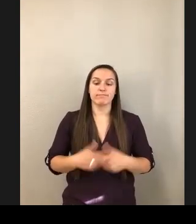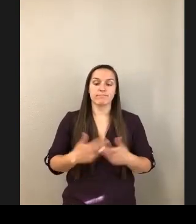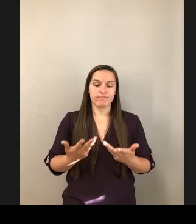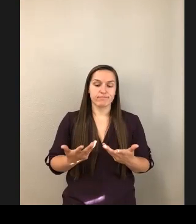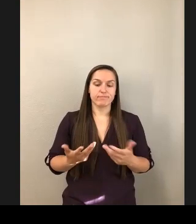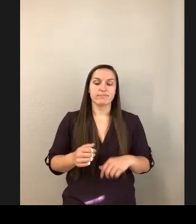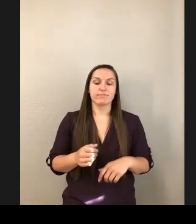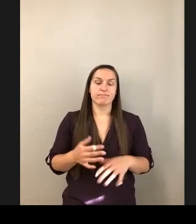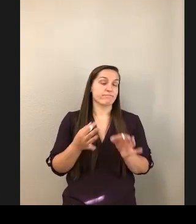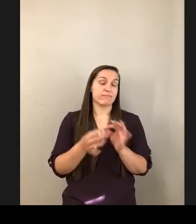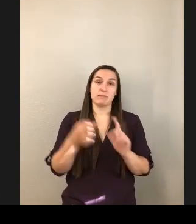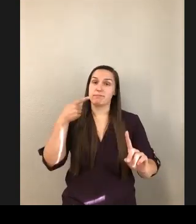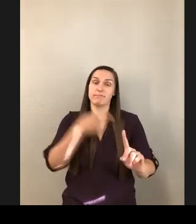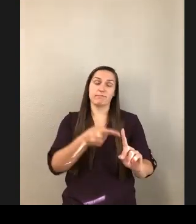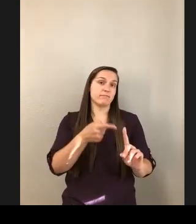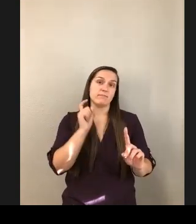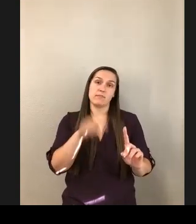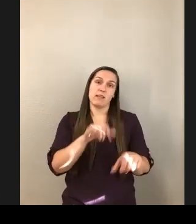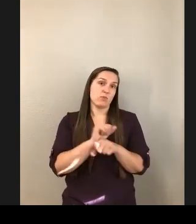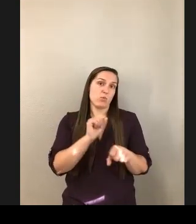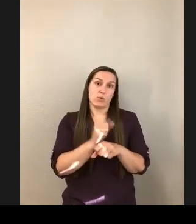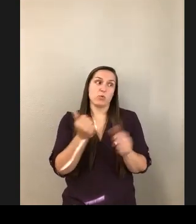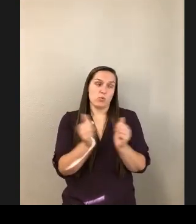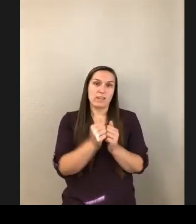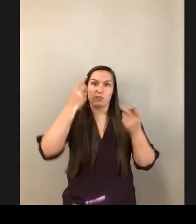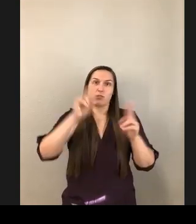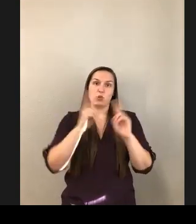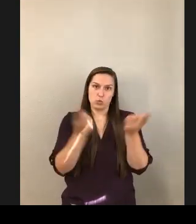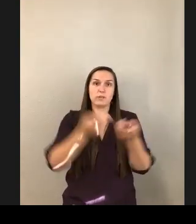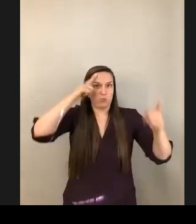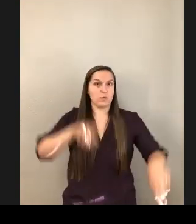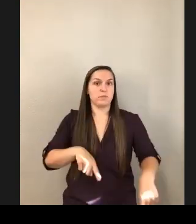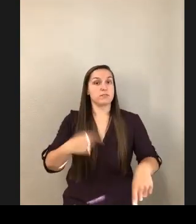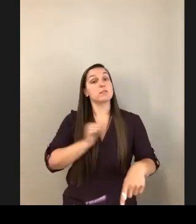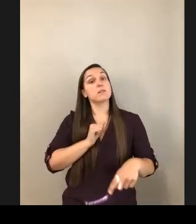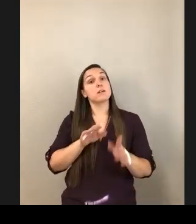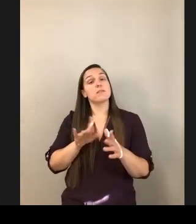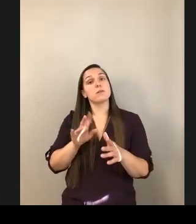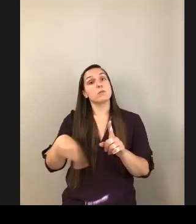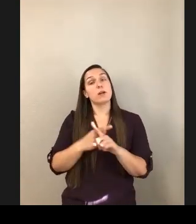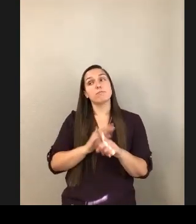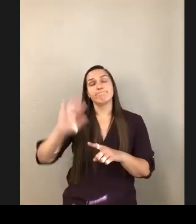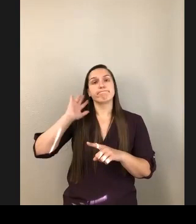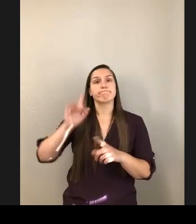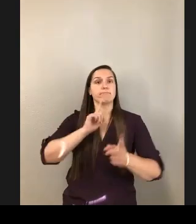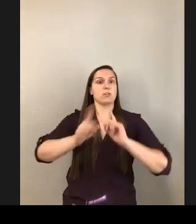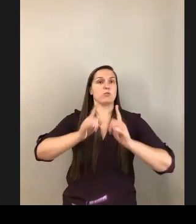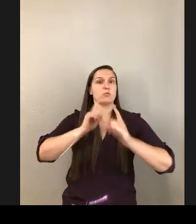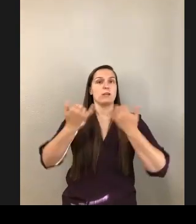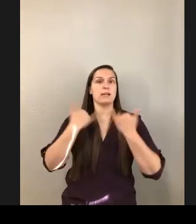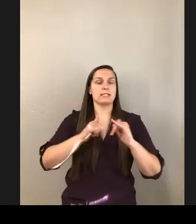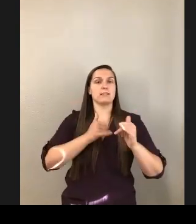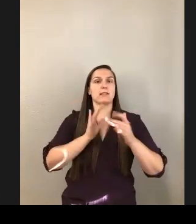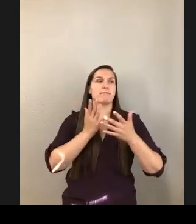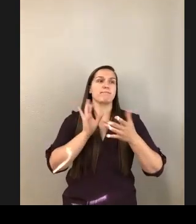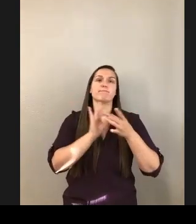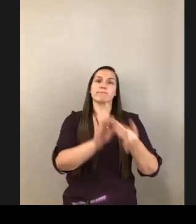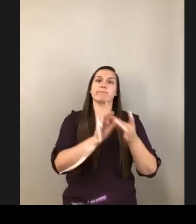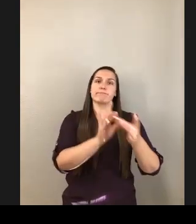Simplemente es un hecho que se tiene que trabajar con eso. Y cuando yo estaba